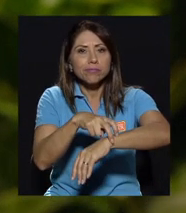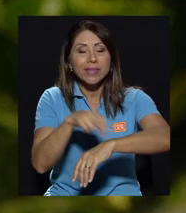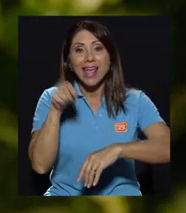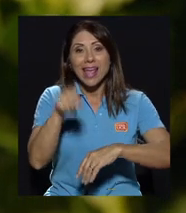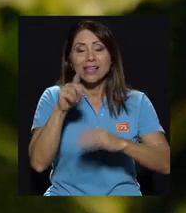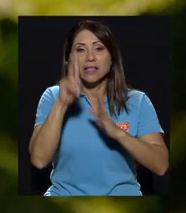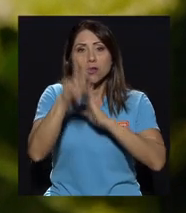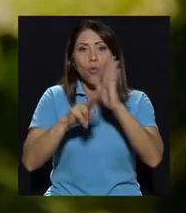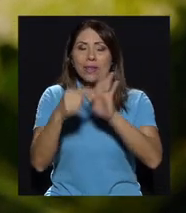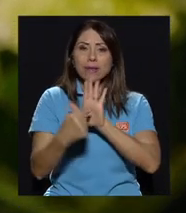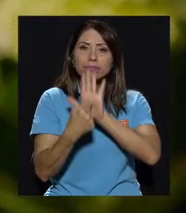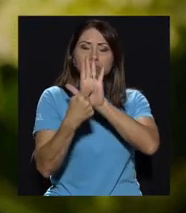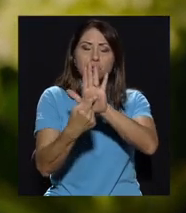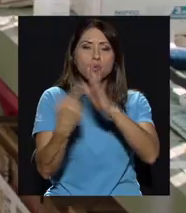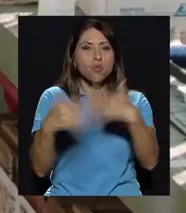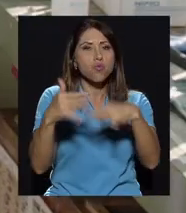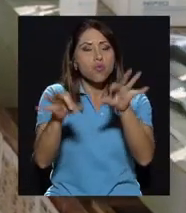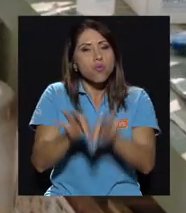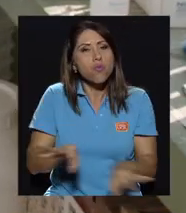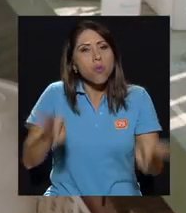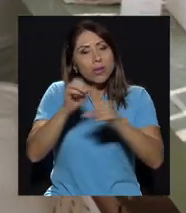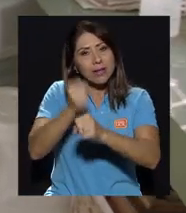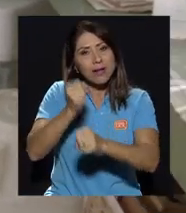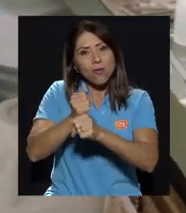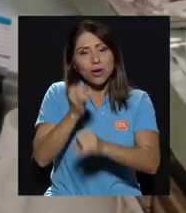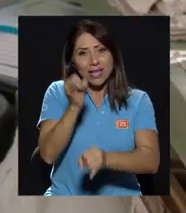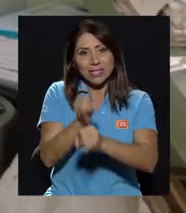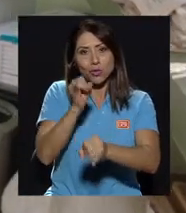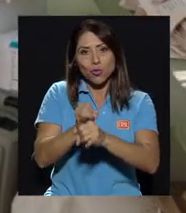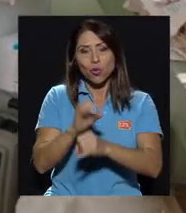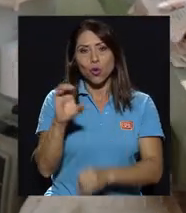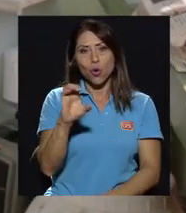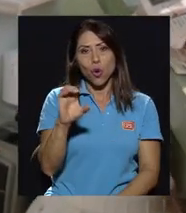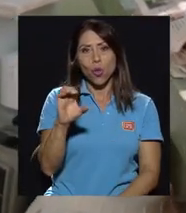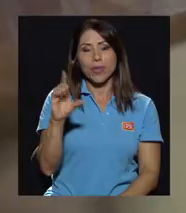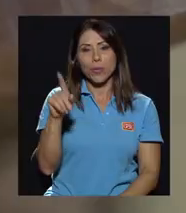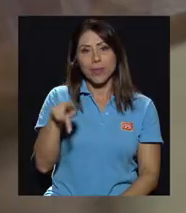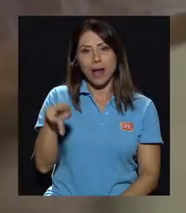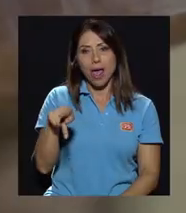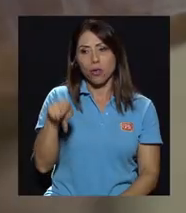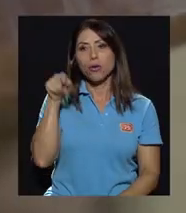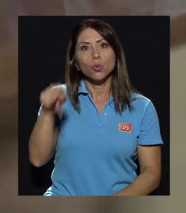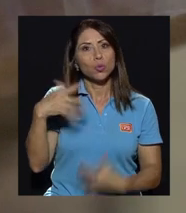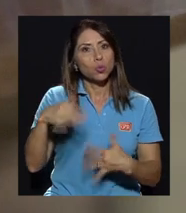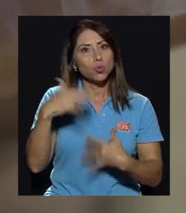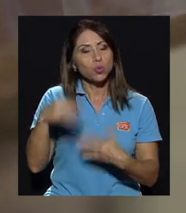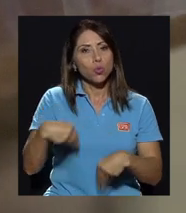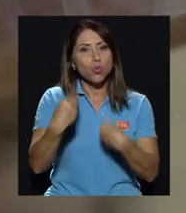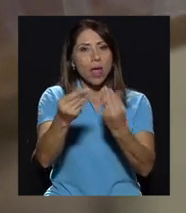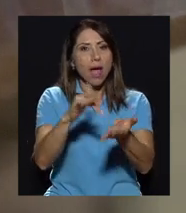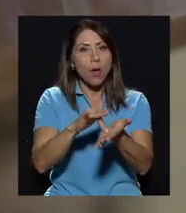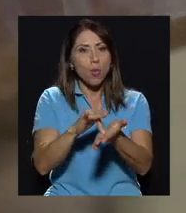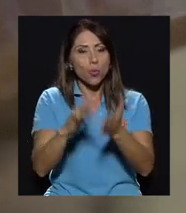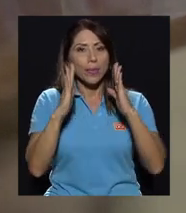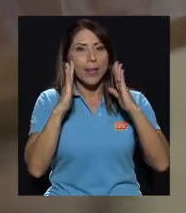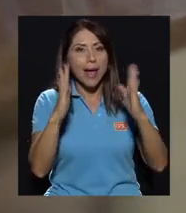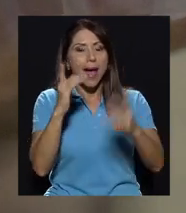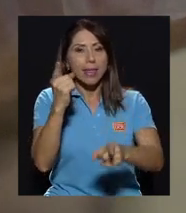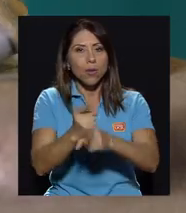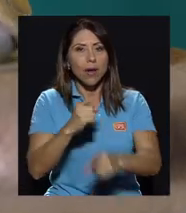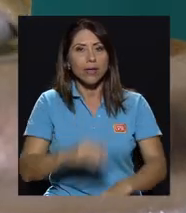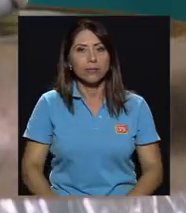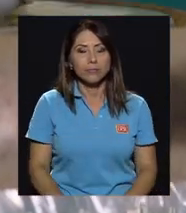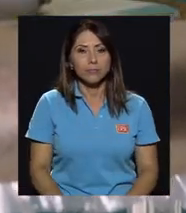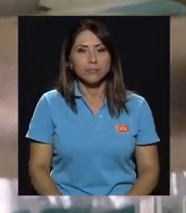el documental enfatiza la importante labor del instituto clodomiro picado y su aporte en la fabricación de un tratamiento adecuado